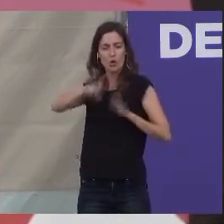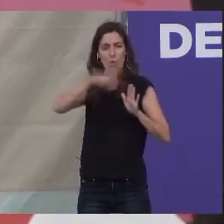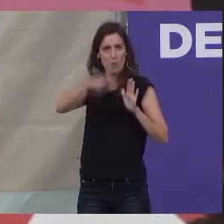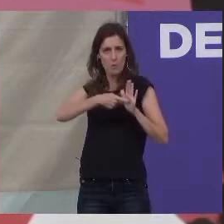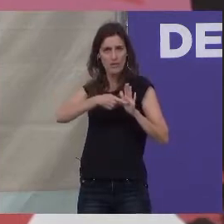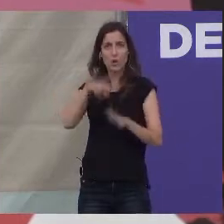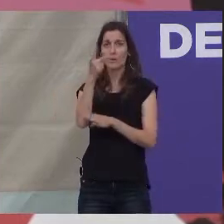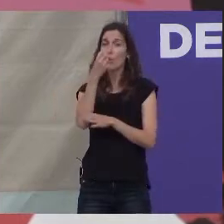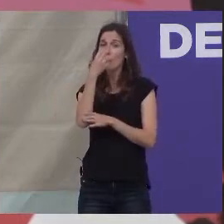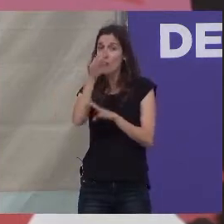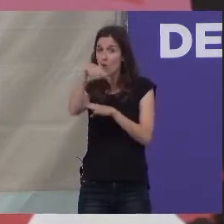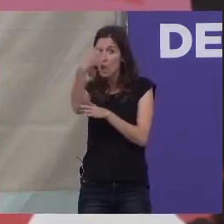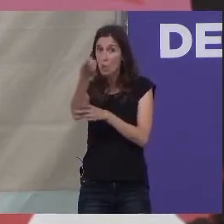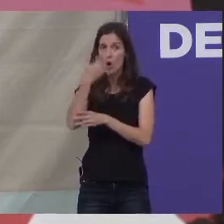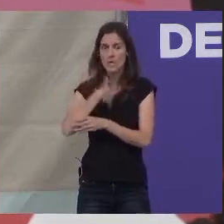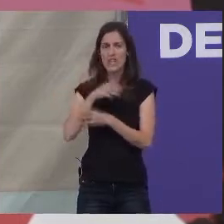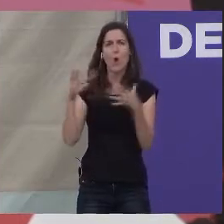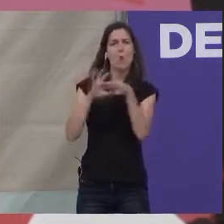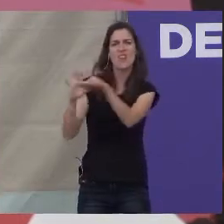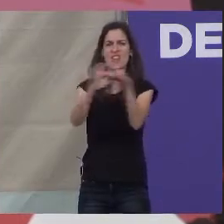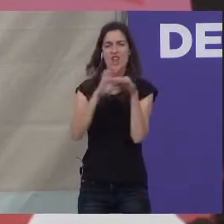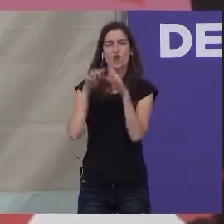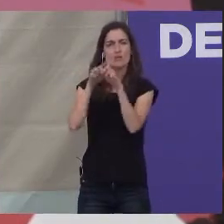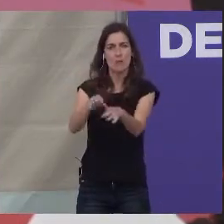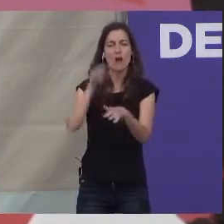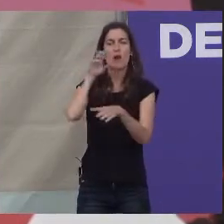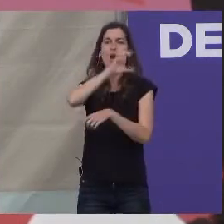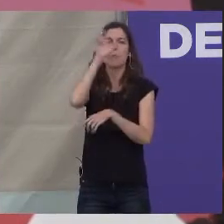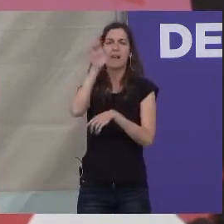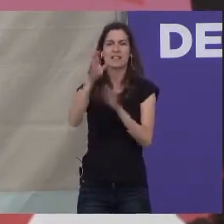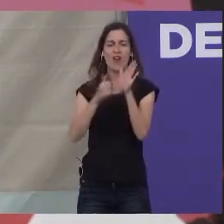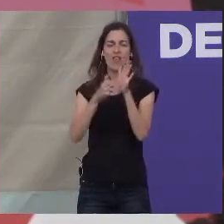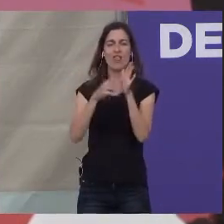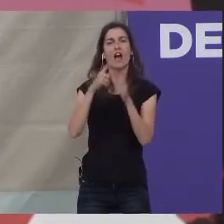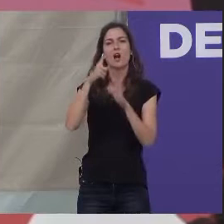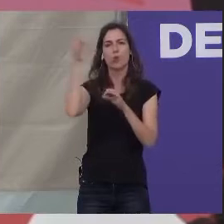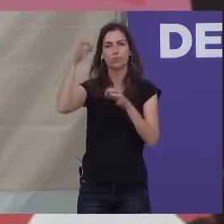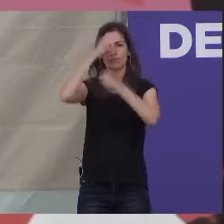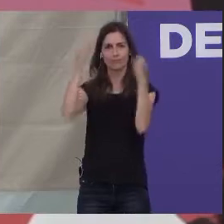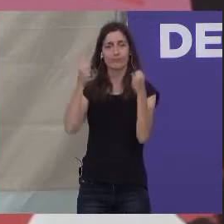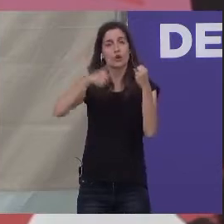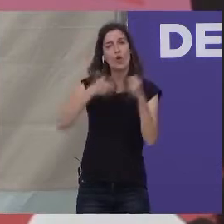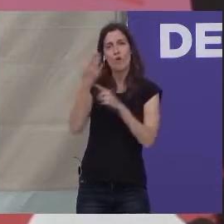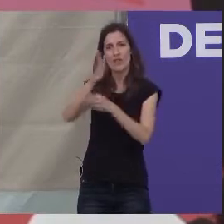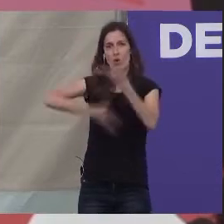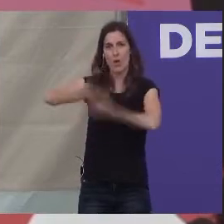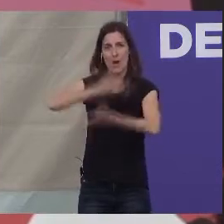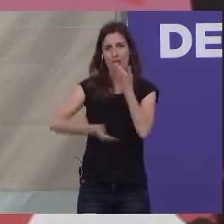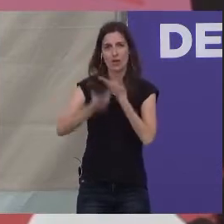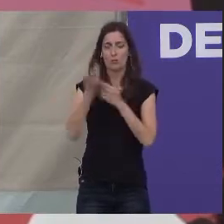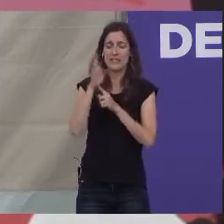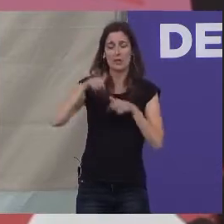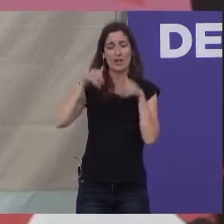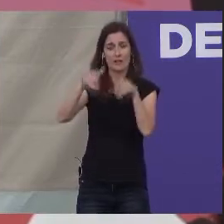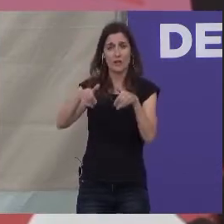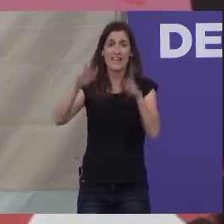tras el 21 de mayo para consolidar a Podem en el PV. Para ello, ofrezco mi humilde colaboración presentando esta candidatura que espero al